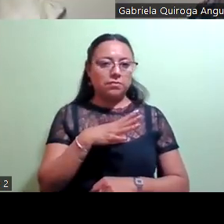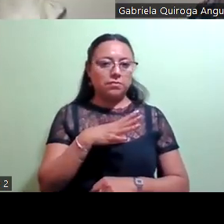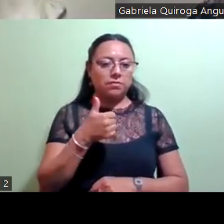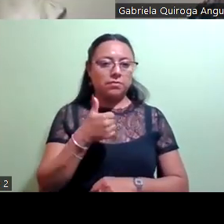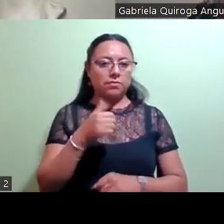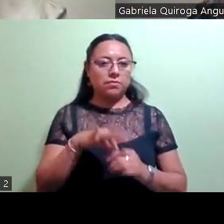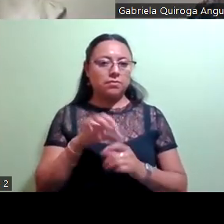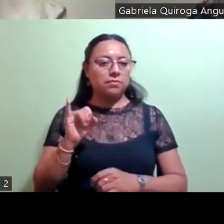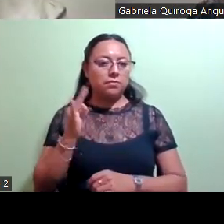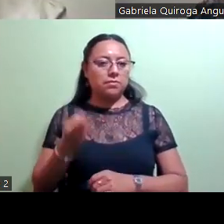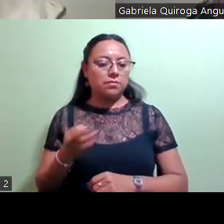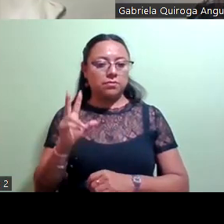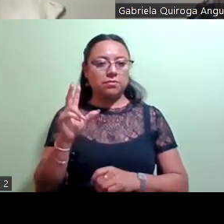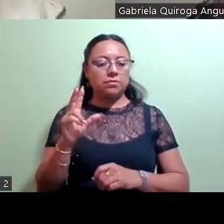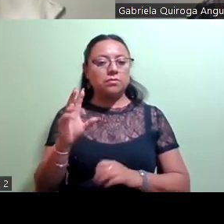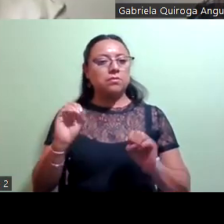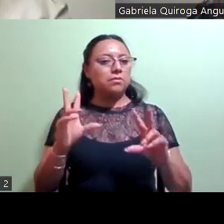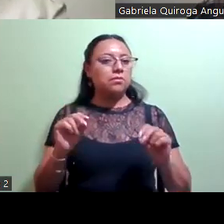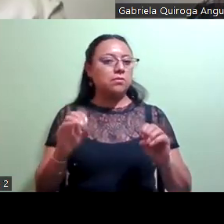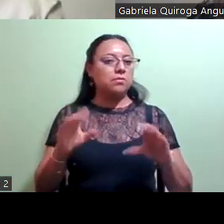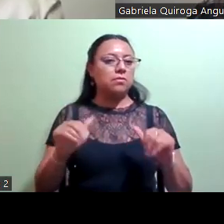6 votos a favor, ninguno en contra y ninguna abstención.